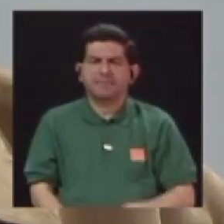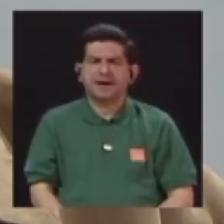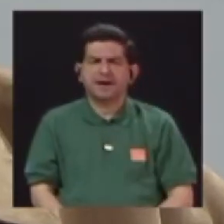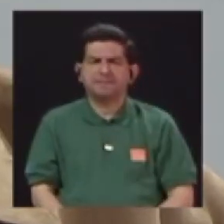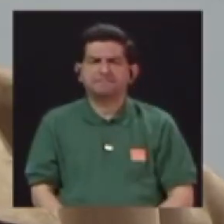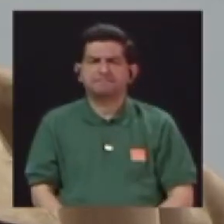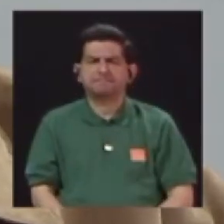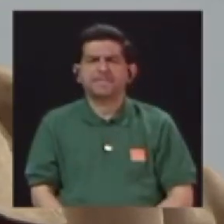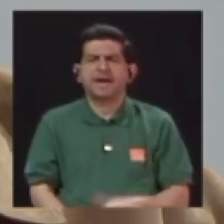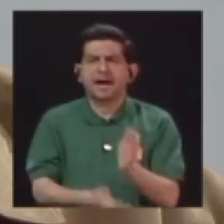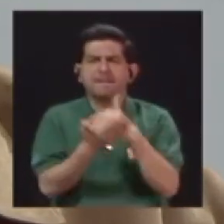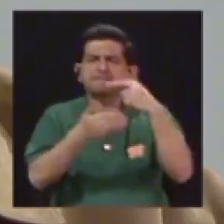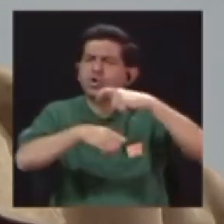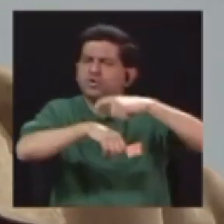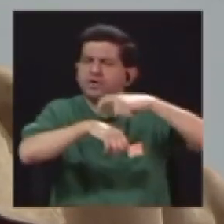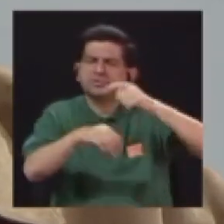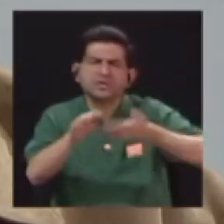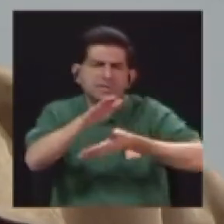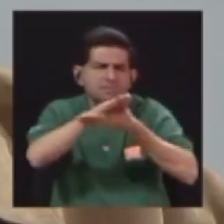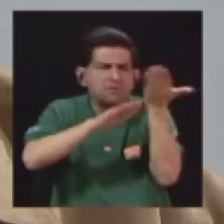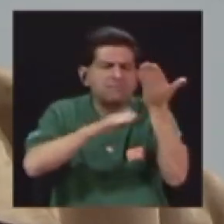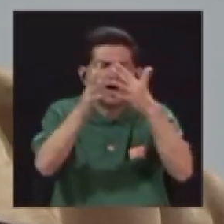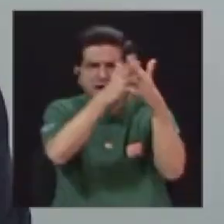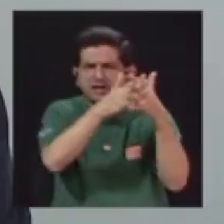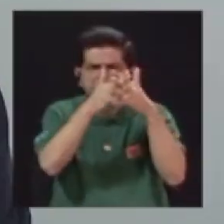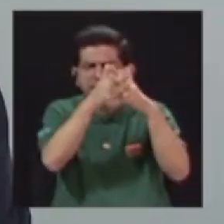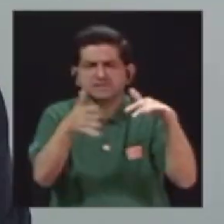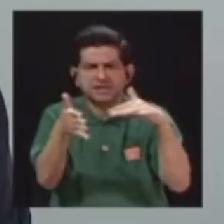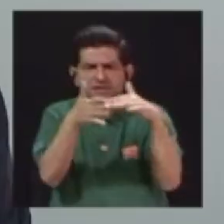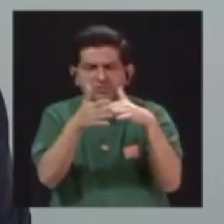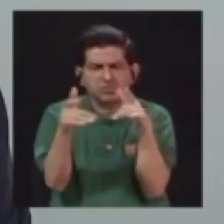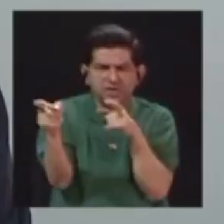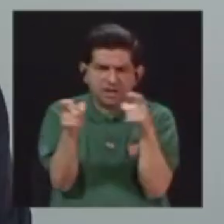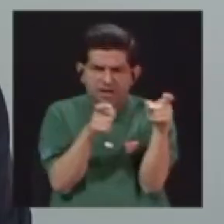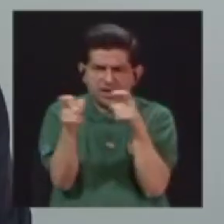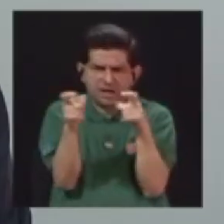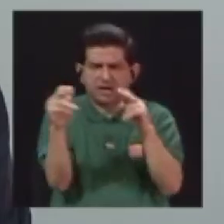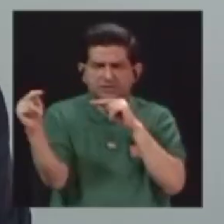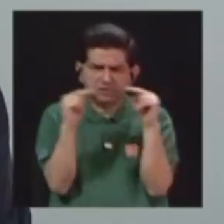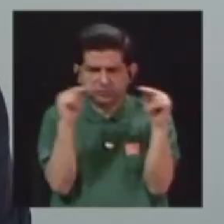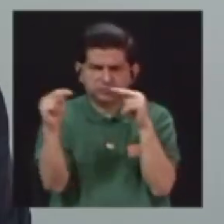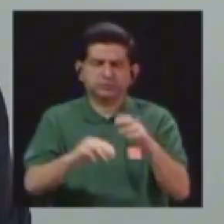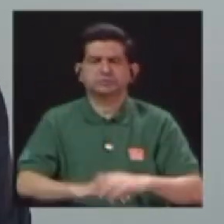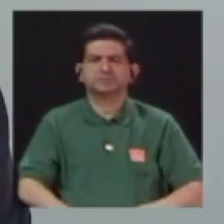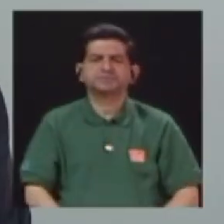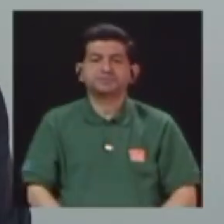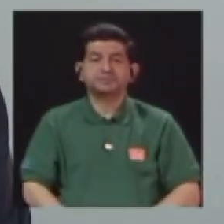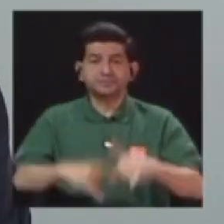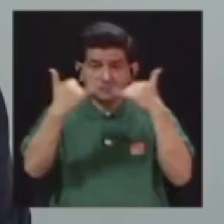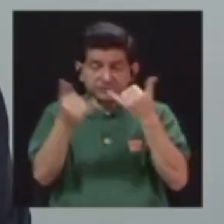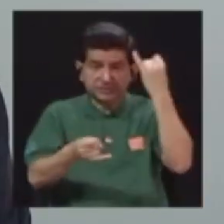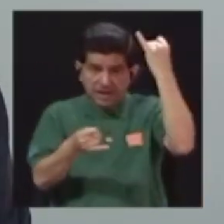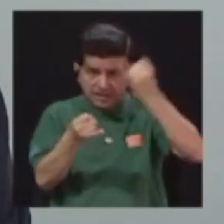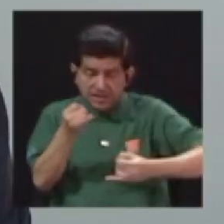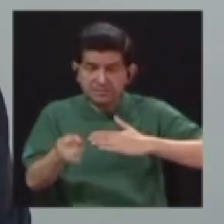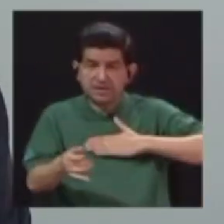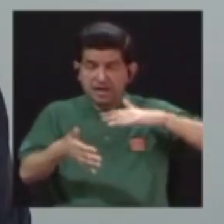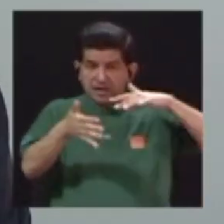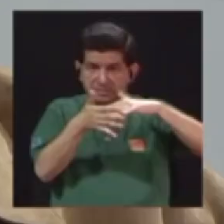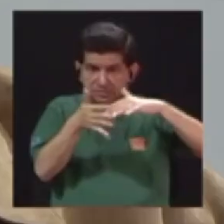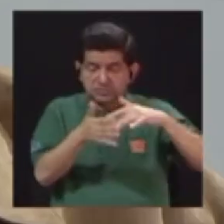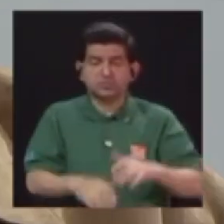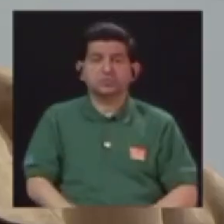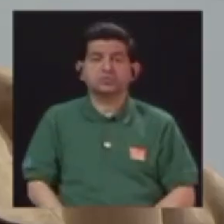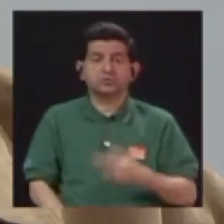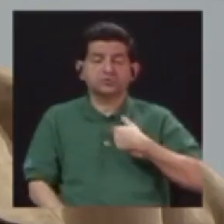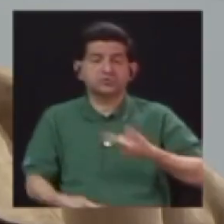por un periodo relativamente corto a los Estados Unidos a estudiar administración de negocios, para que una vez que concluyera mis estudios